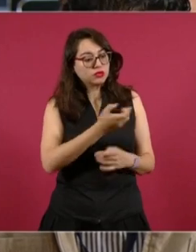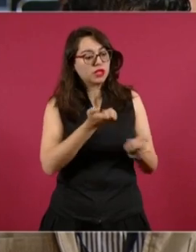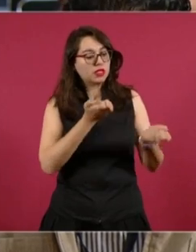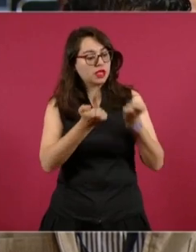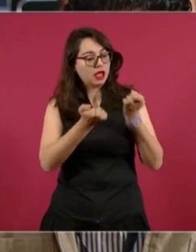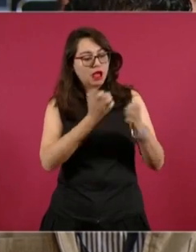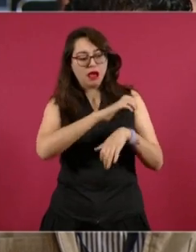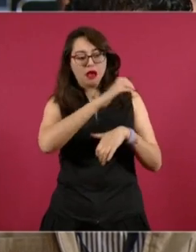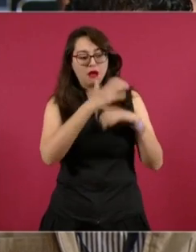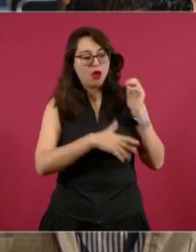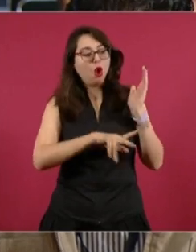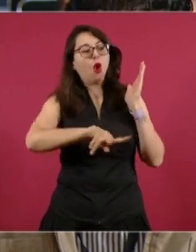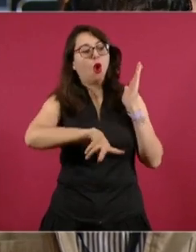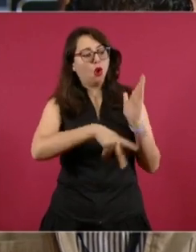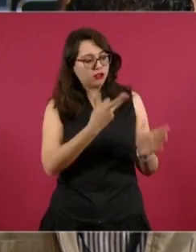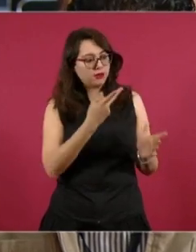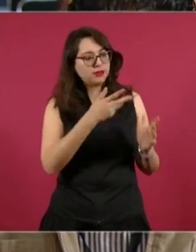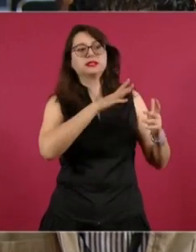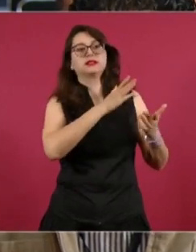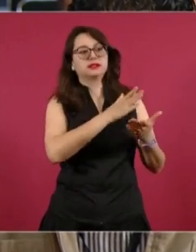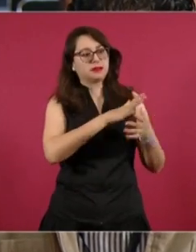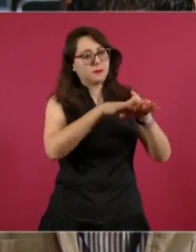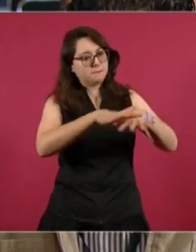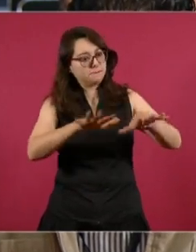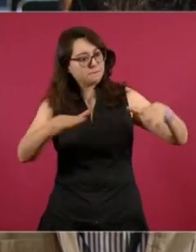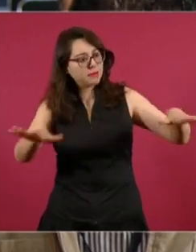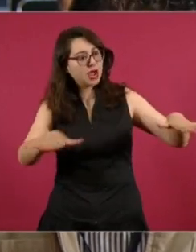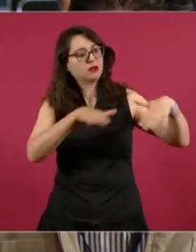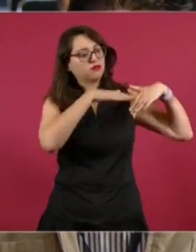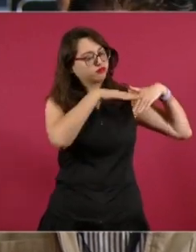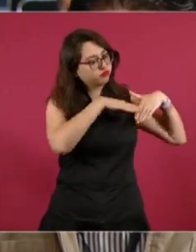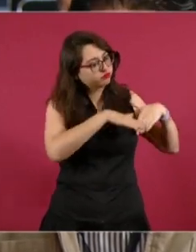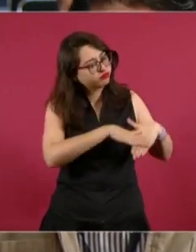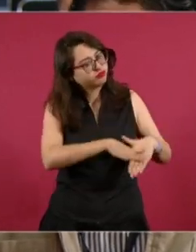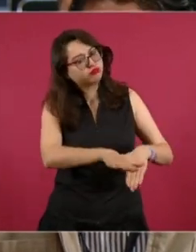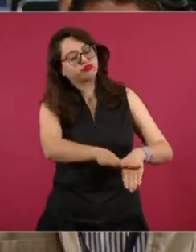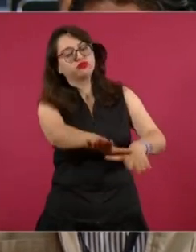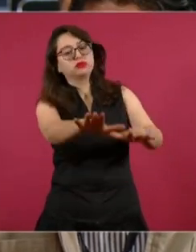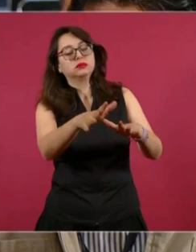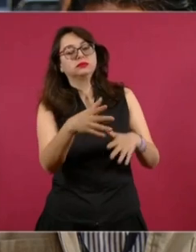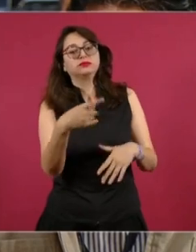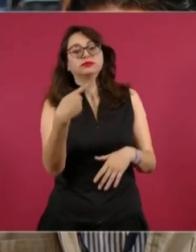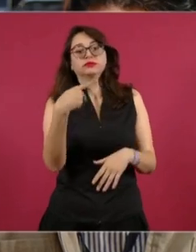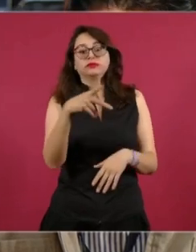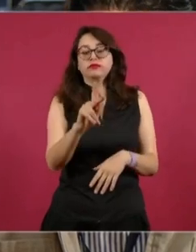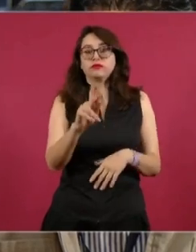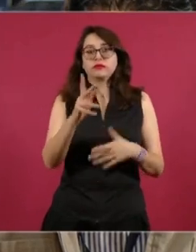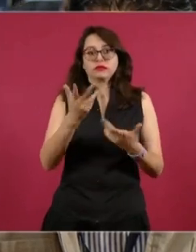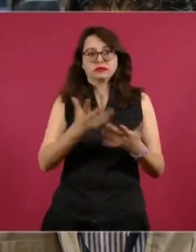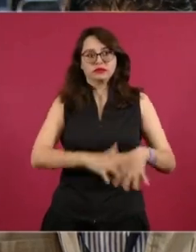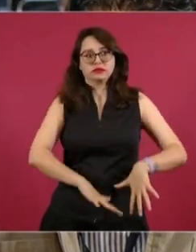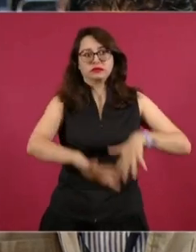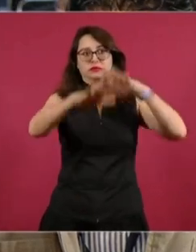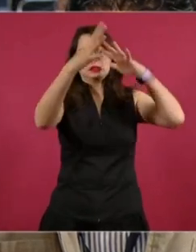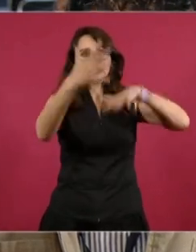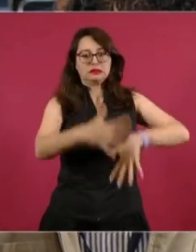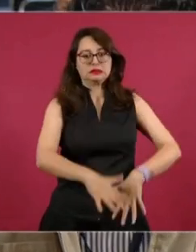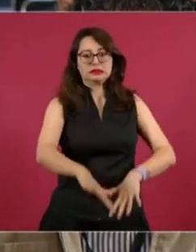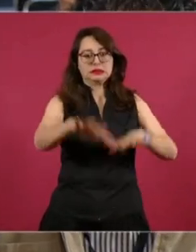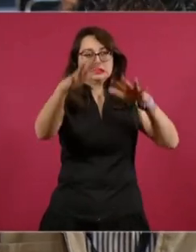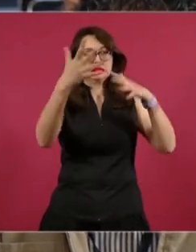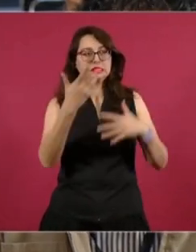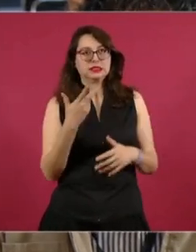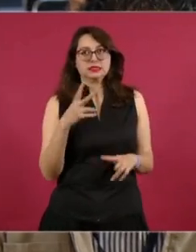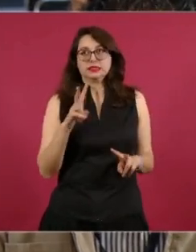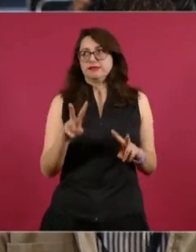La Capitanía del Puerto había emitido una advertencia para ese día del clima y el oleaje alto. Entonces, preguntarle qué